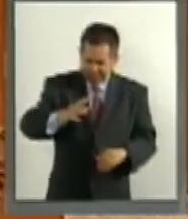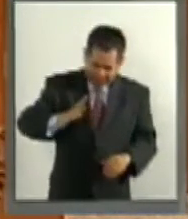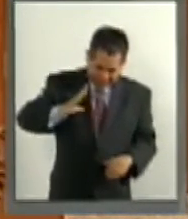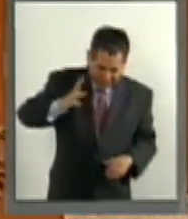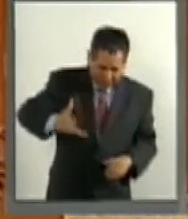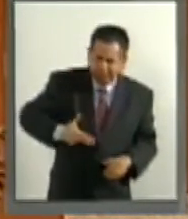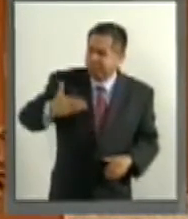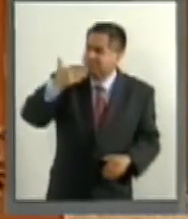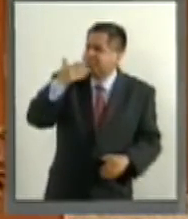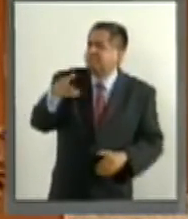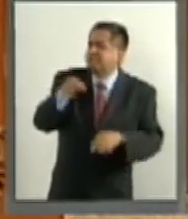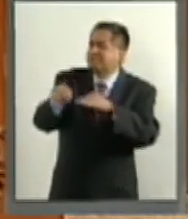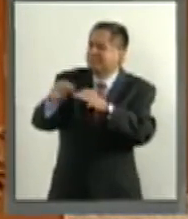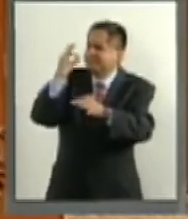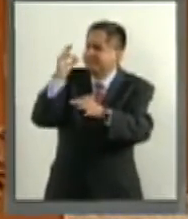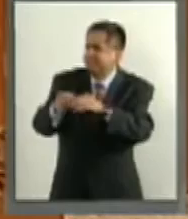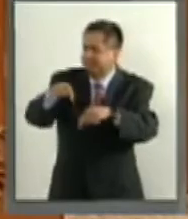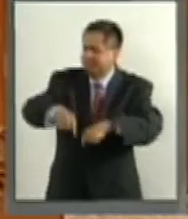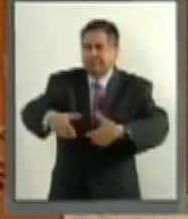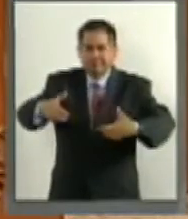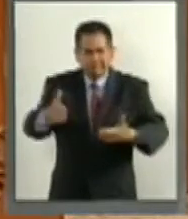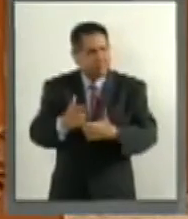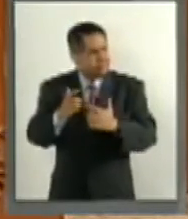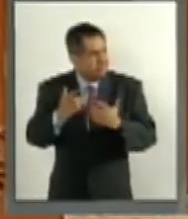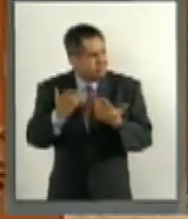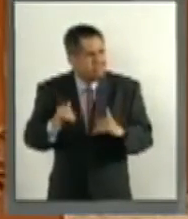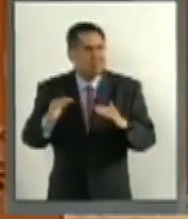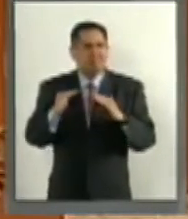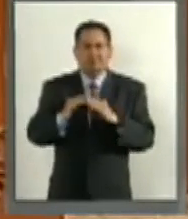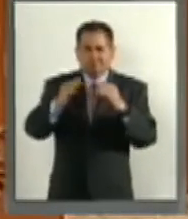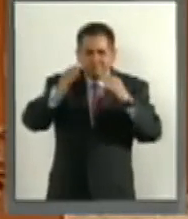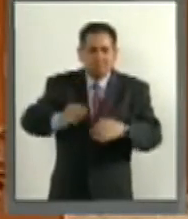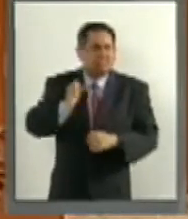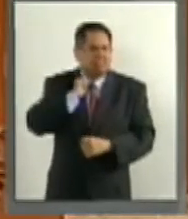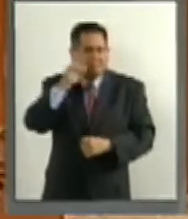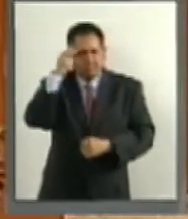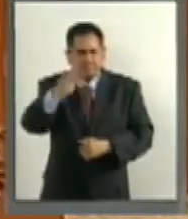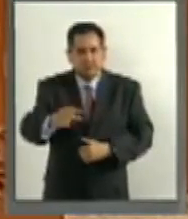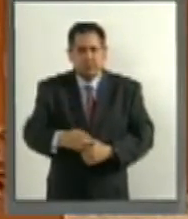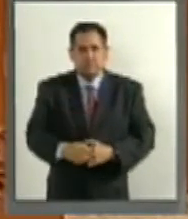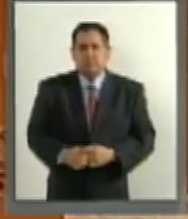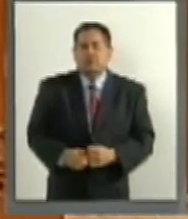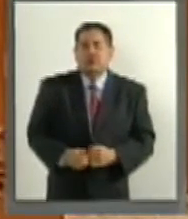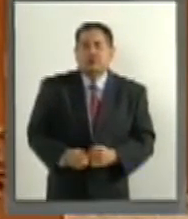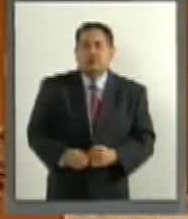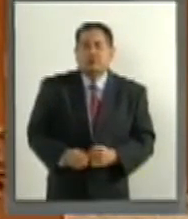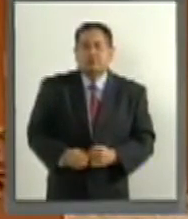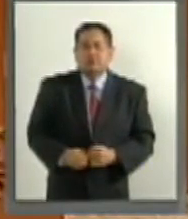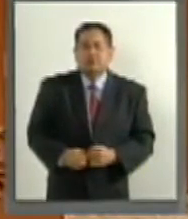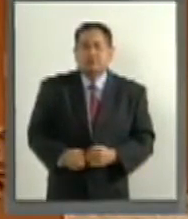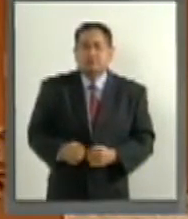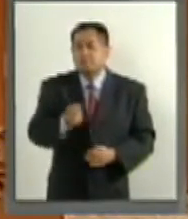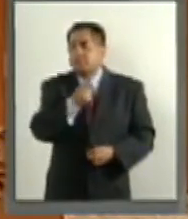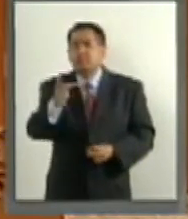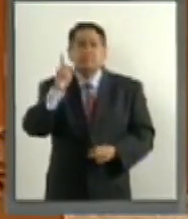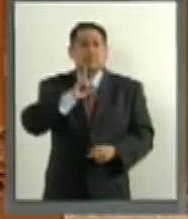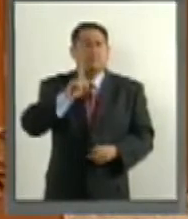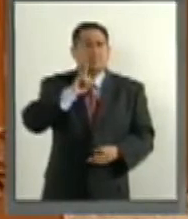del trabajo que se hizo aquí, en nuestra casa, en el Senado de la República. Han sido las